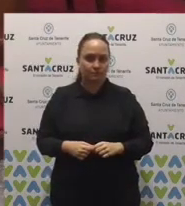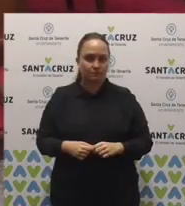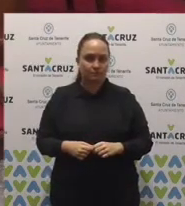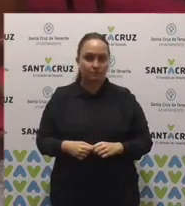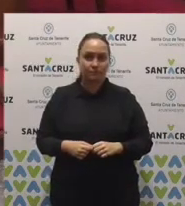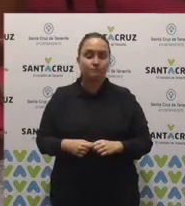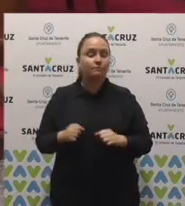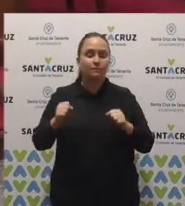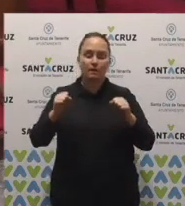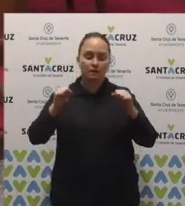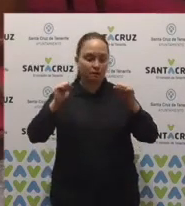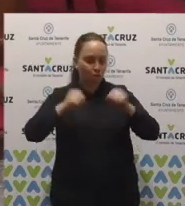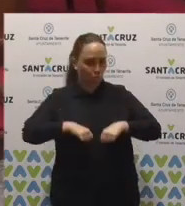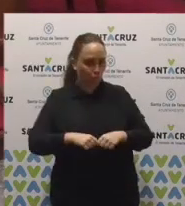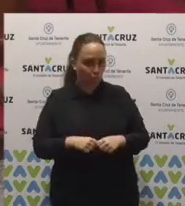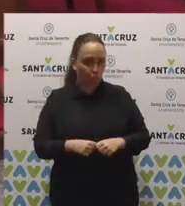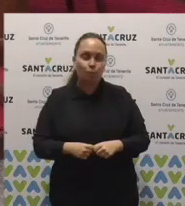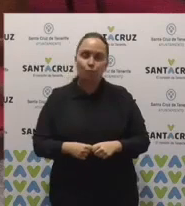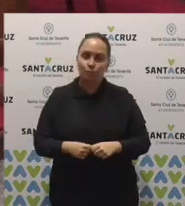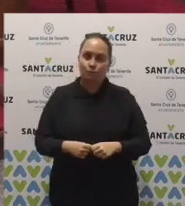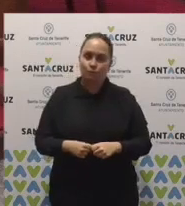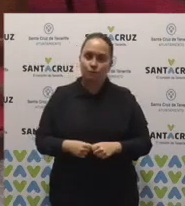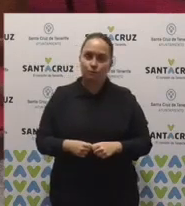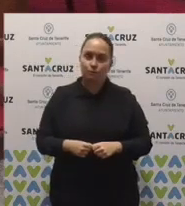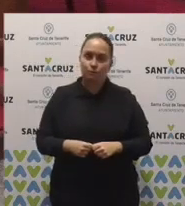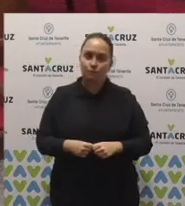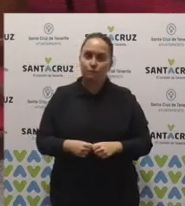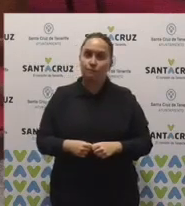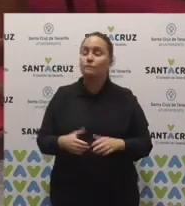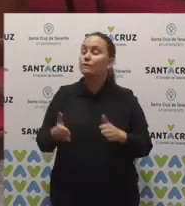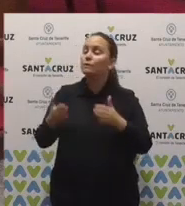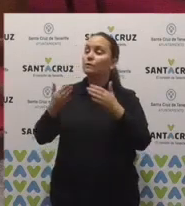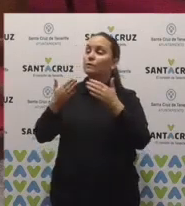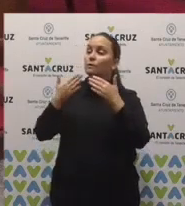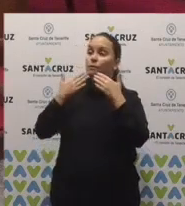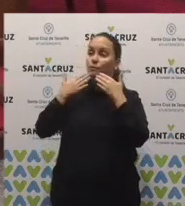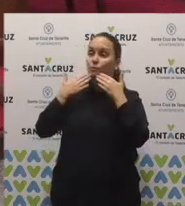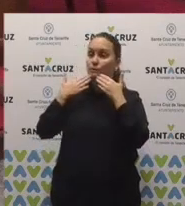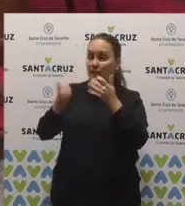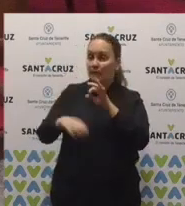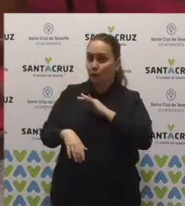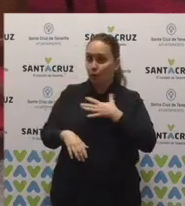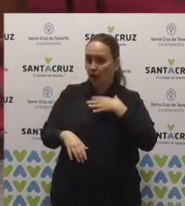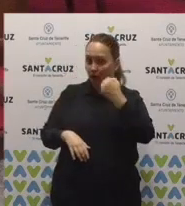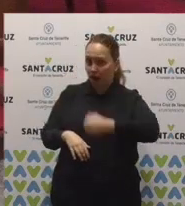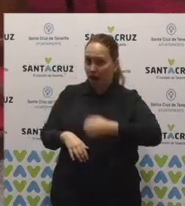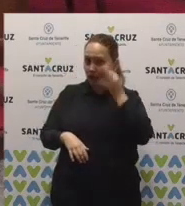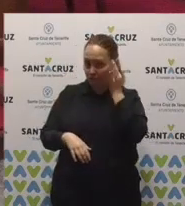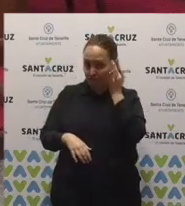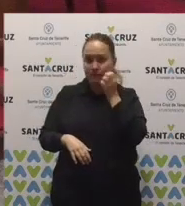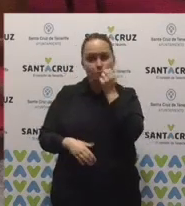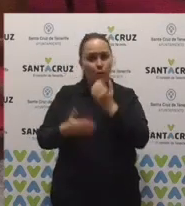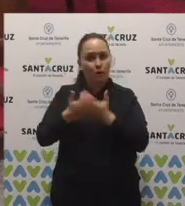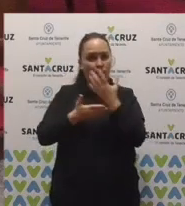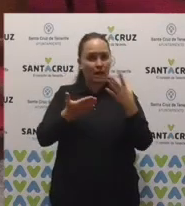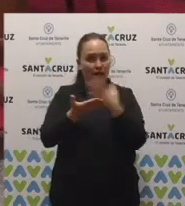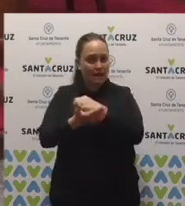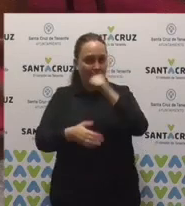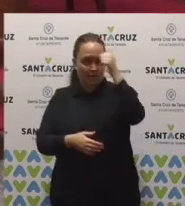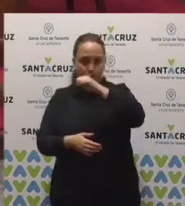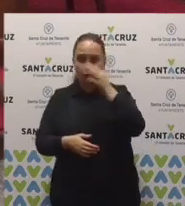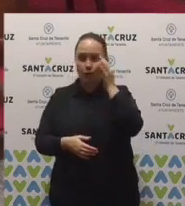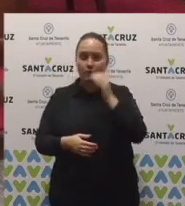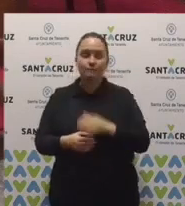de un casino muchas gracias señora alcaldesa muy buenos días a todos nosotros ya